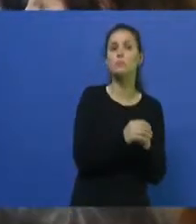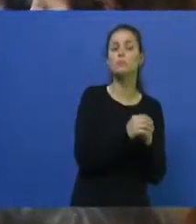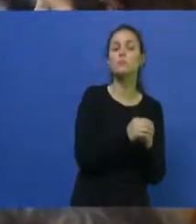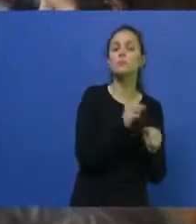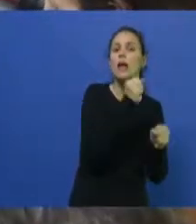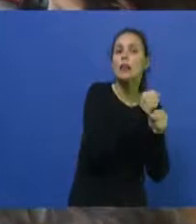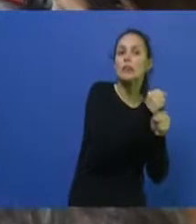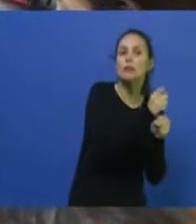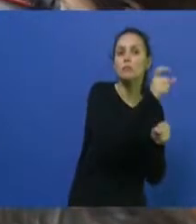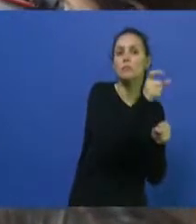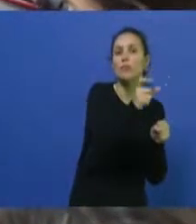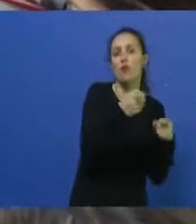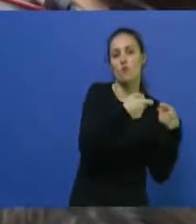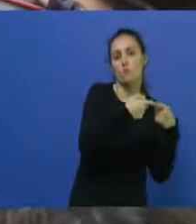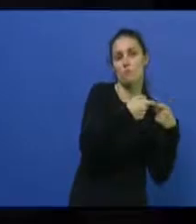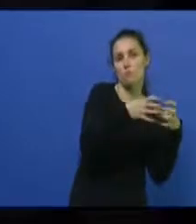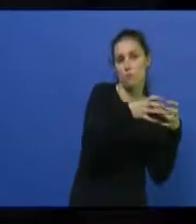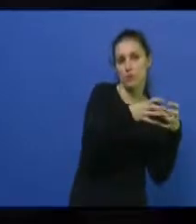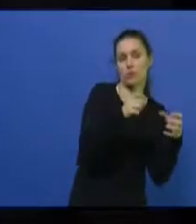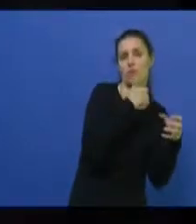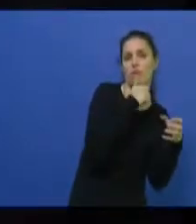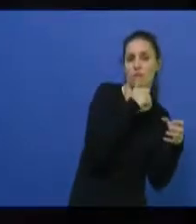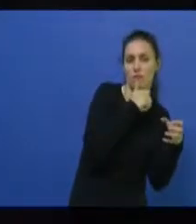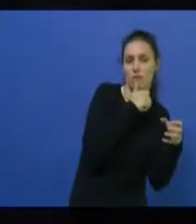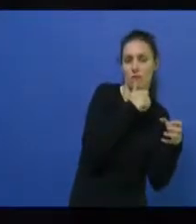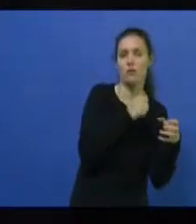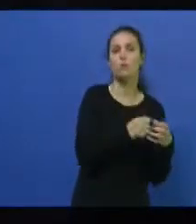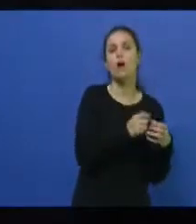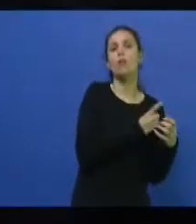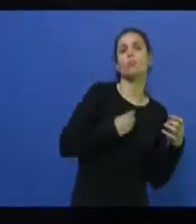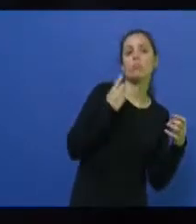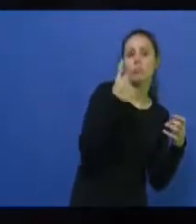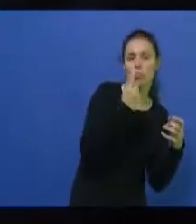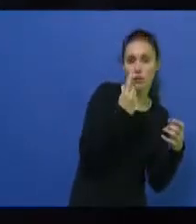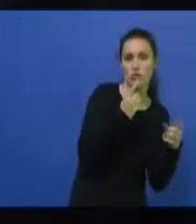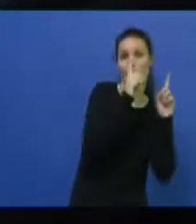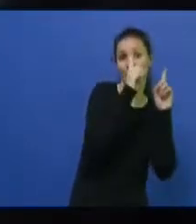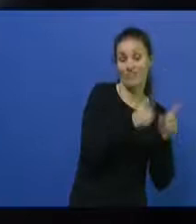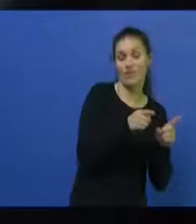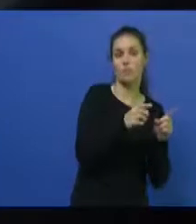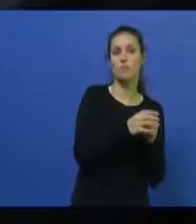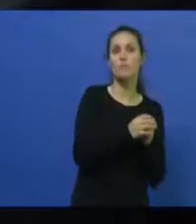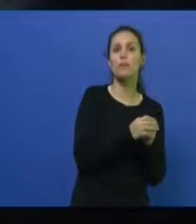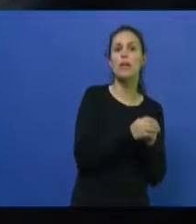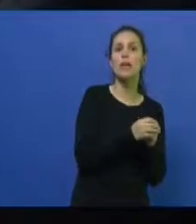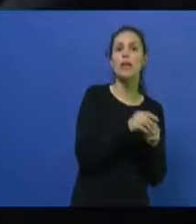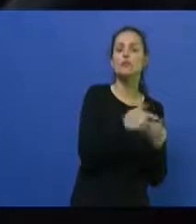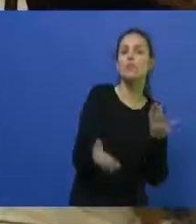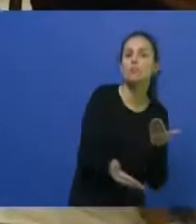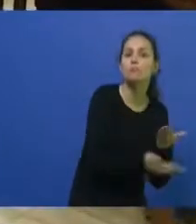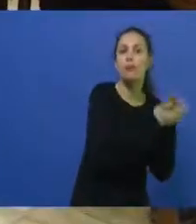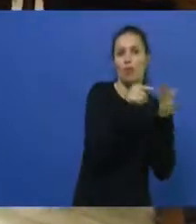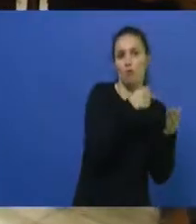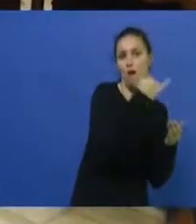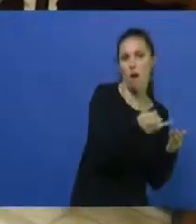trabajadores de cooperativa de agua. Ah, claro, claro. Fueron todos los trabajadores de cooperativa, directivos, o sea, eso le dio un marco, más algunos vecinos. Bueno, ahí veo